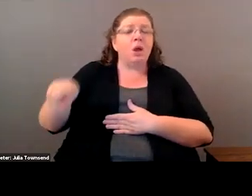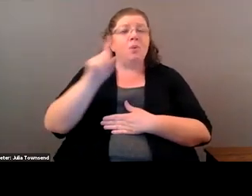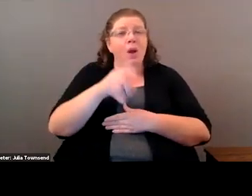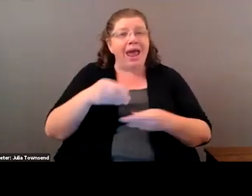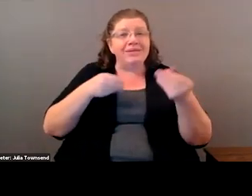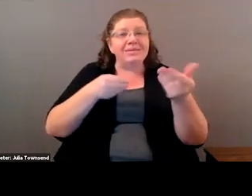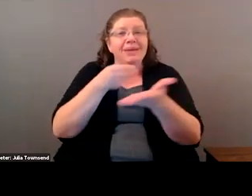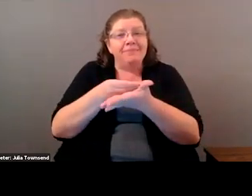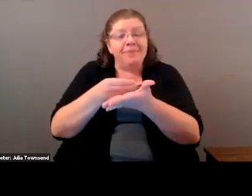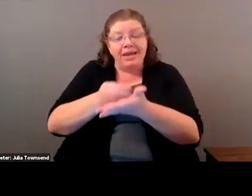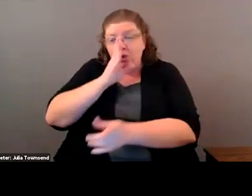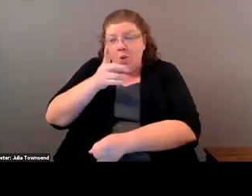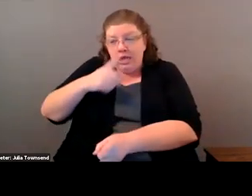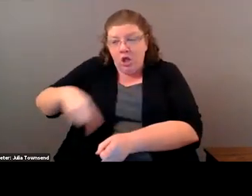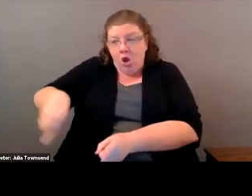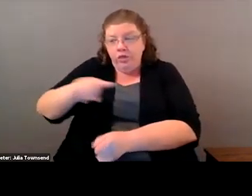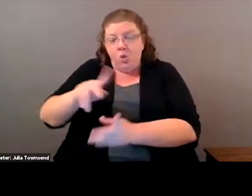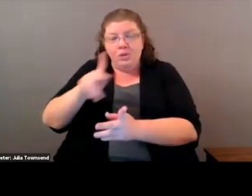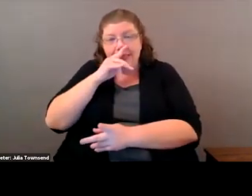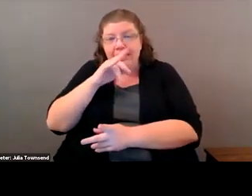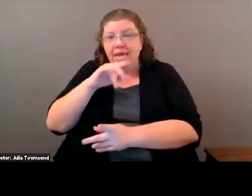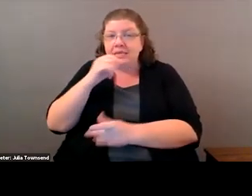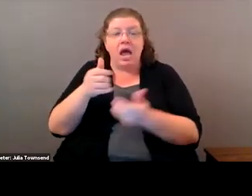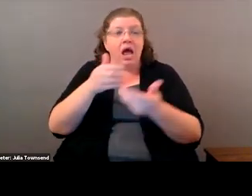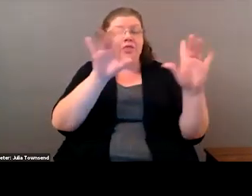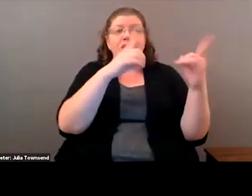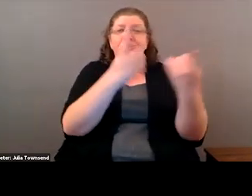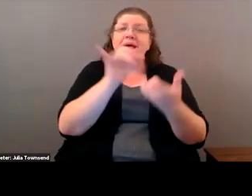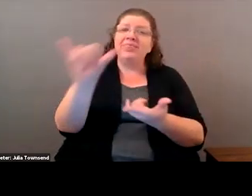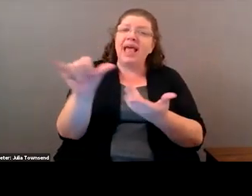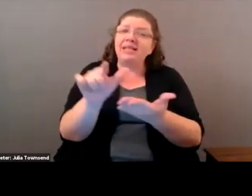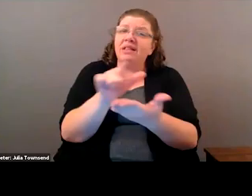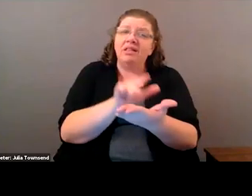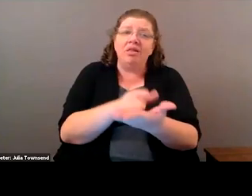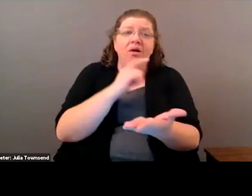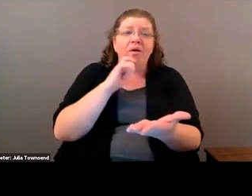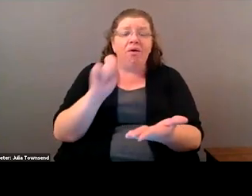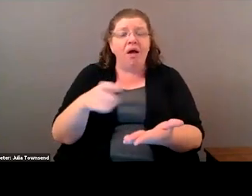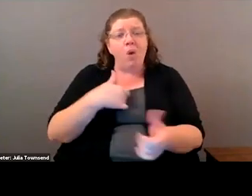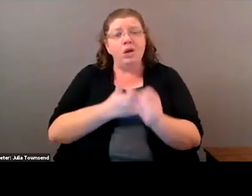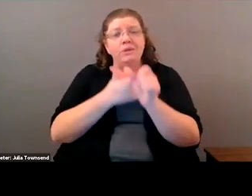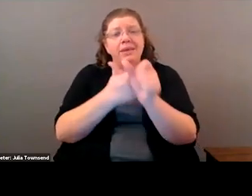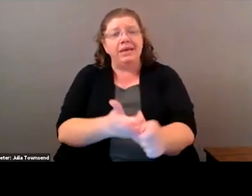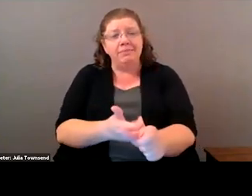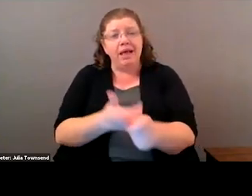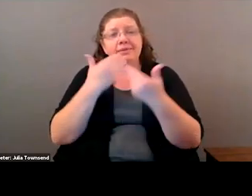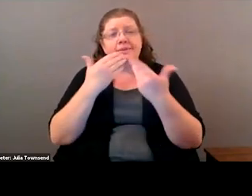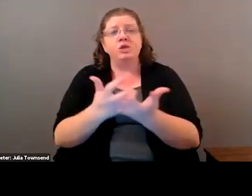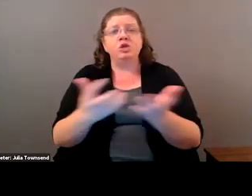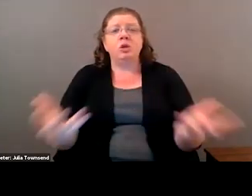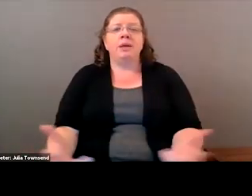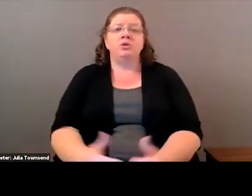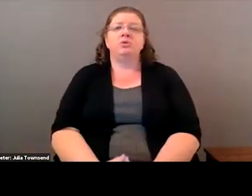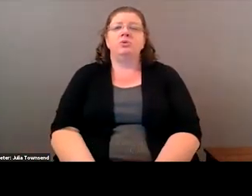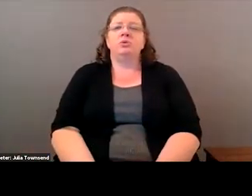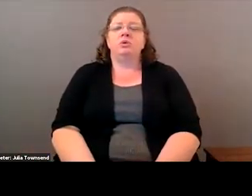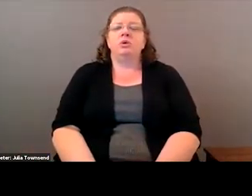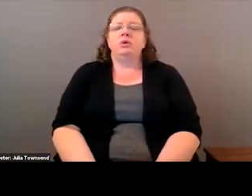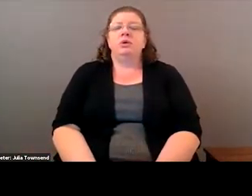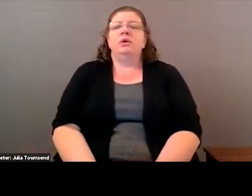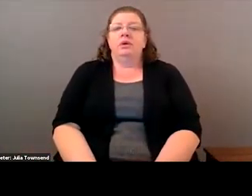pero tenemos que gastar el dinero específicamente en estos niños es lo que dicta la ley gustaría que estén cumpliendo con la ley